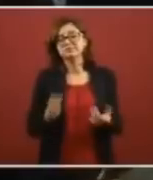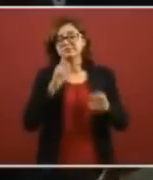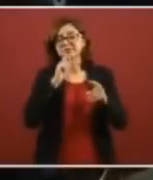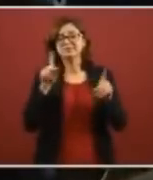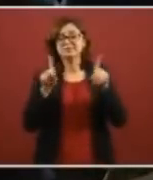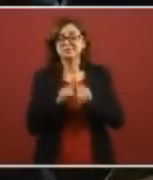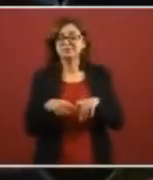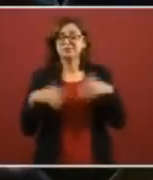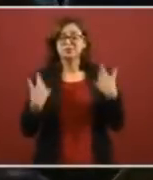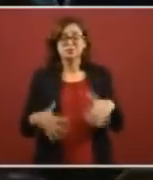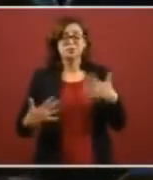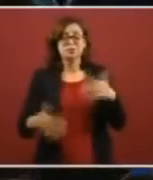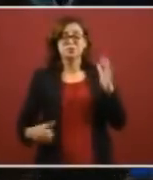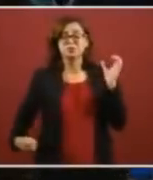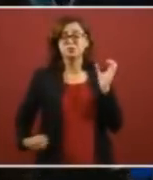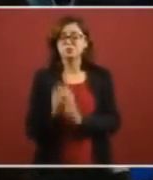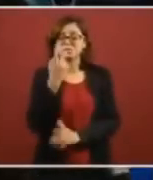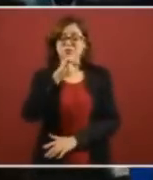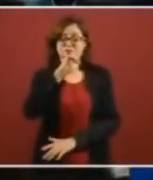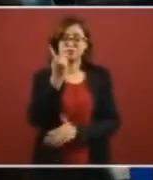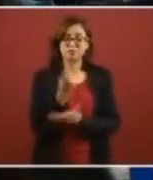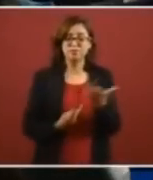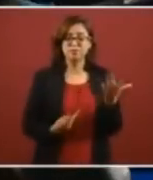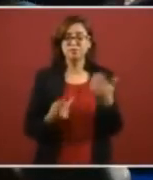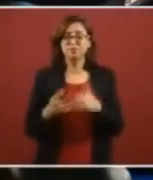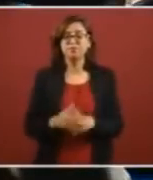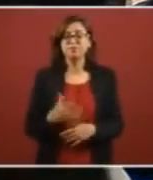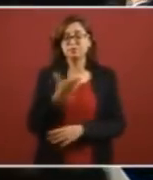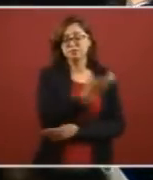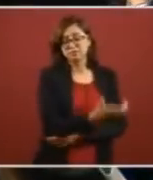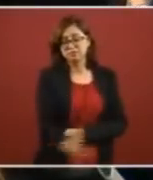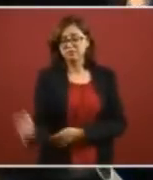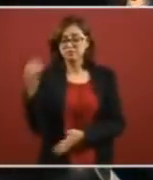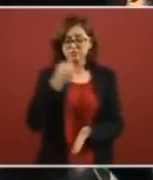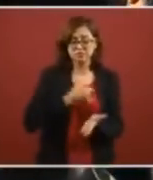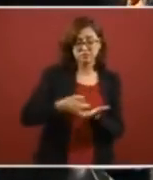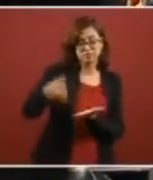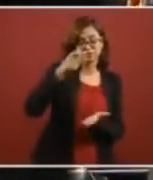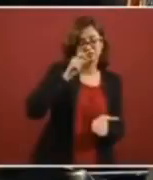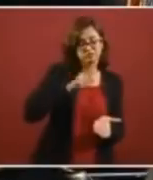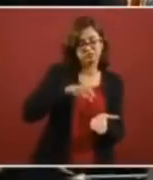programa extraordinario que se llama Sembrando Vida.